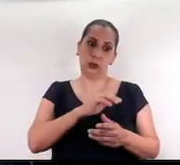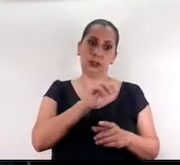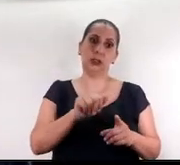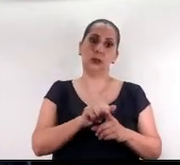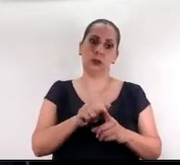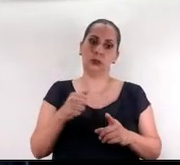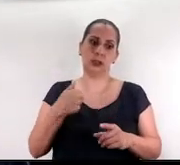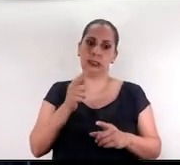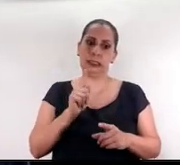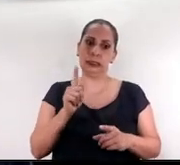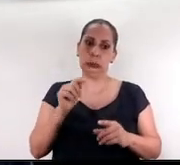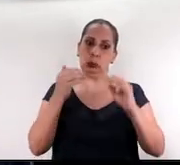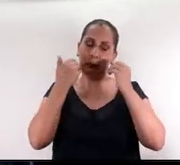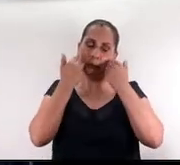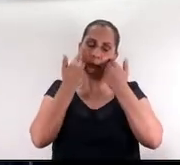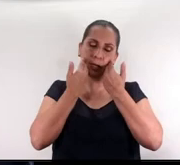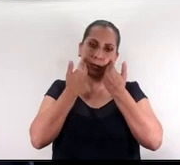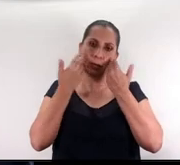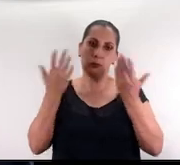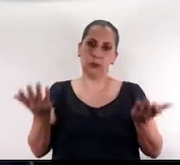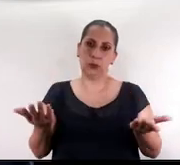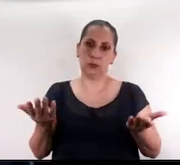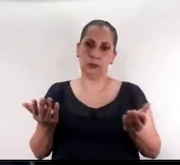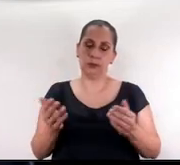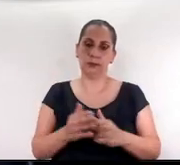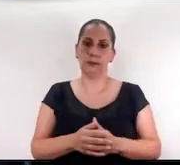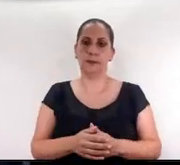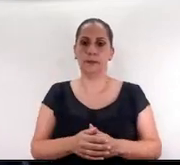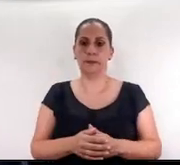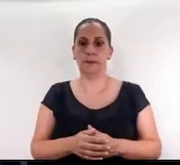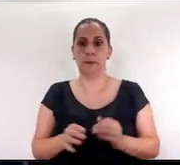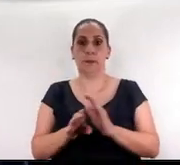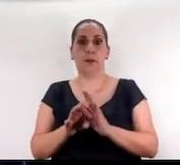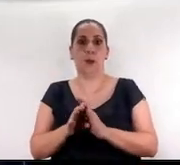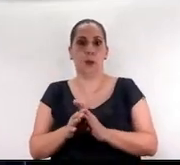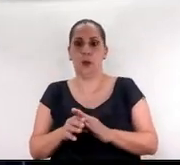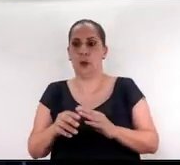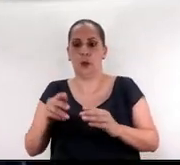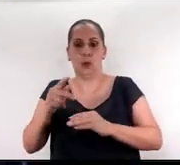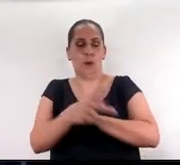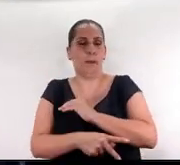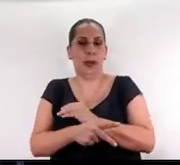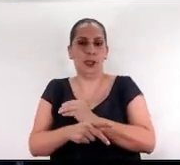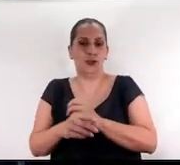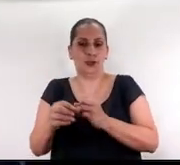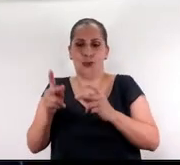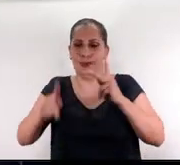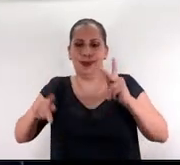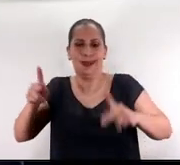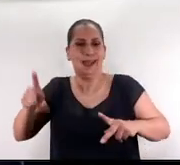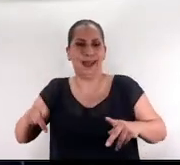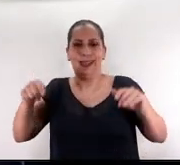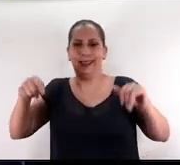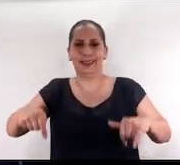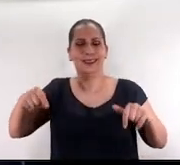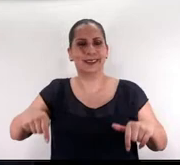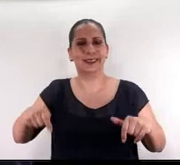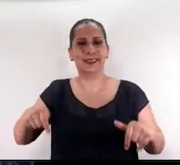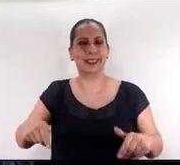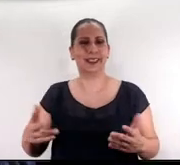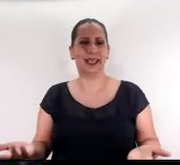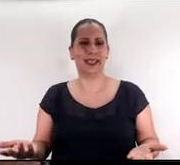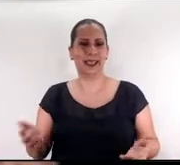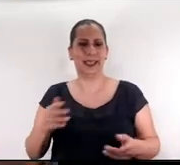nos sentimos avergonzados. Un país con el capital humano, con la gente,